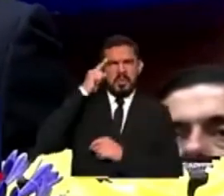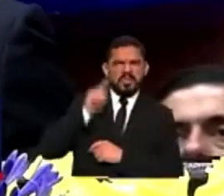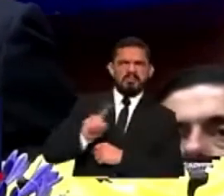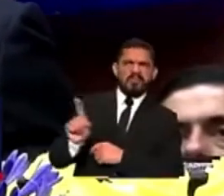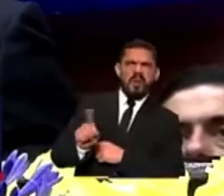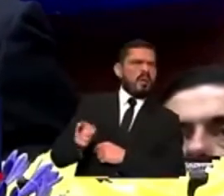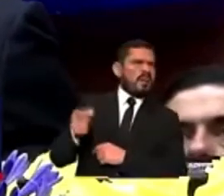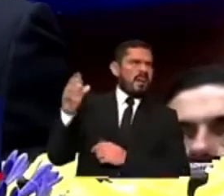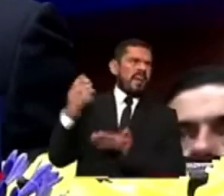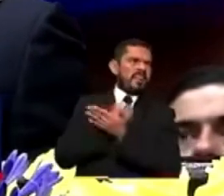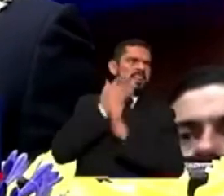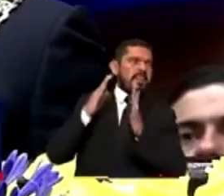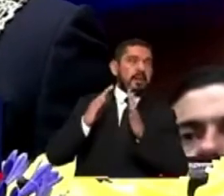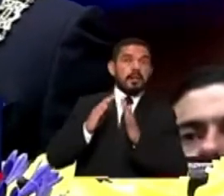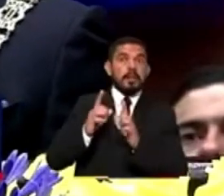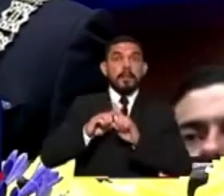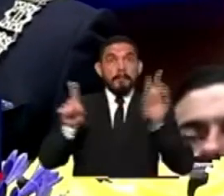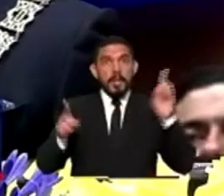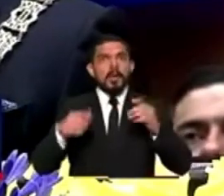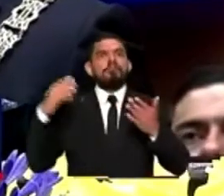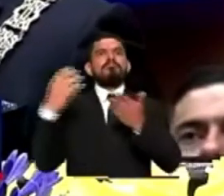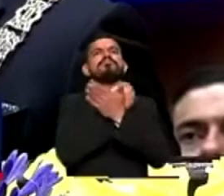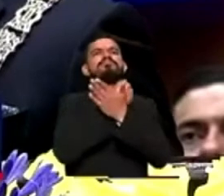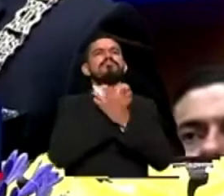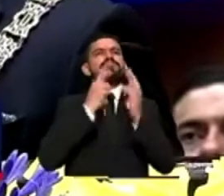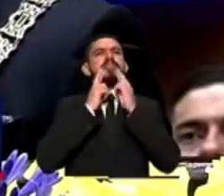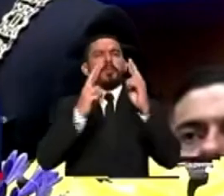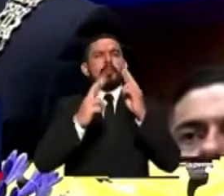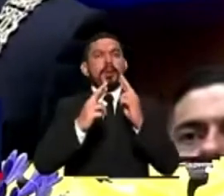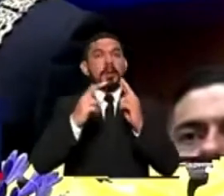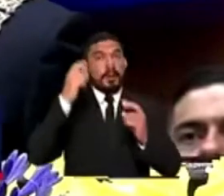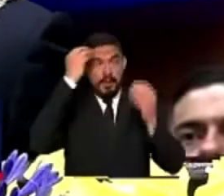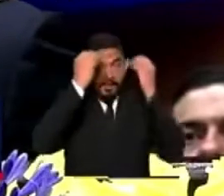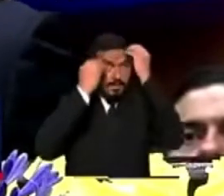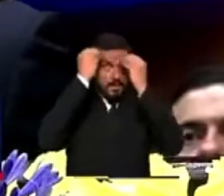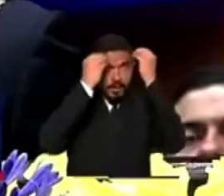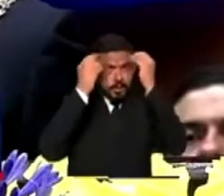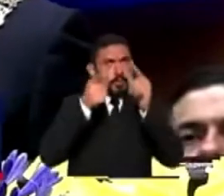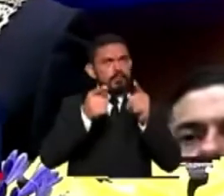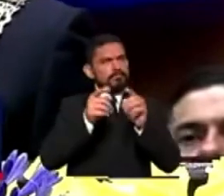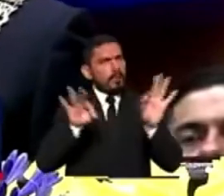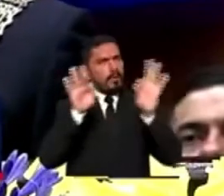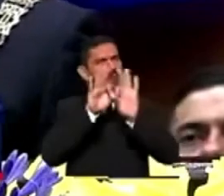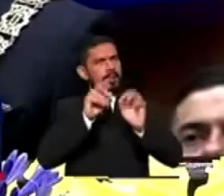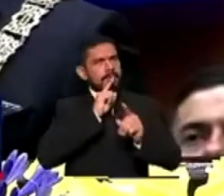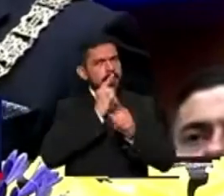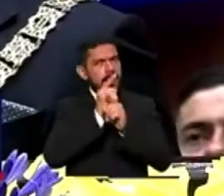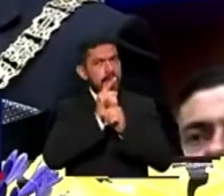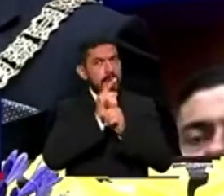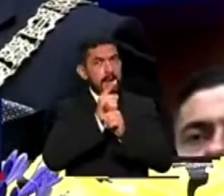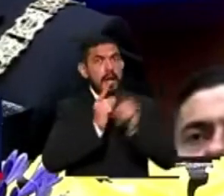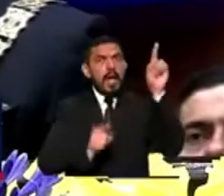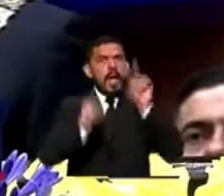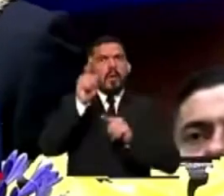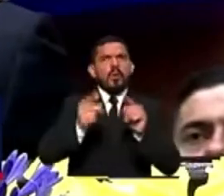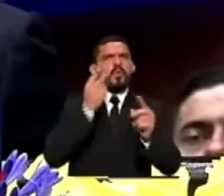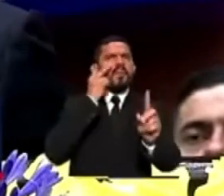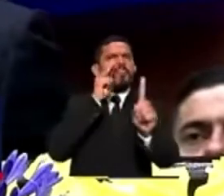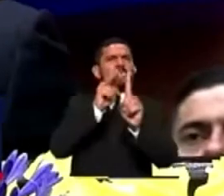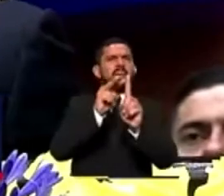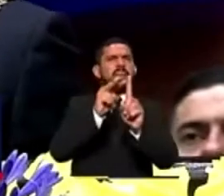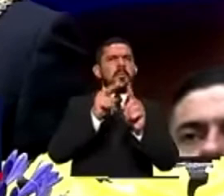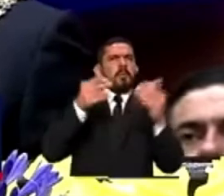posibilidades. El resultado de esta elección nos lleva a algunas reflexiones importantes. Que aquellos que ven la política como una